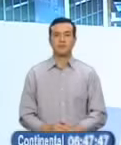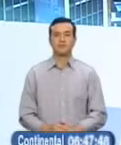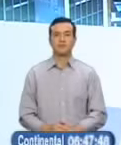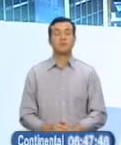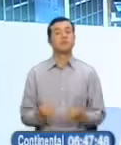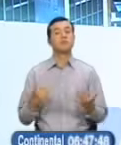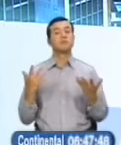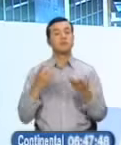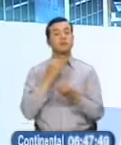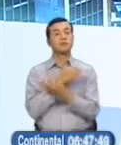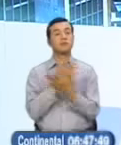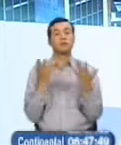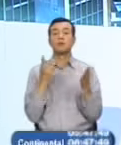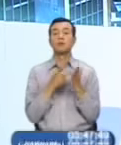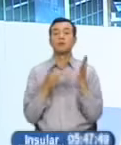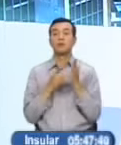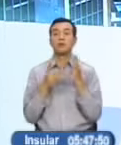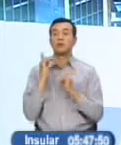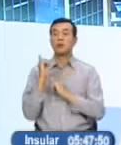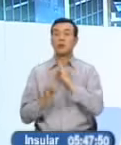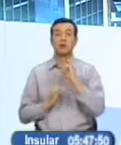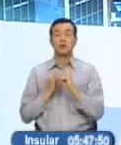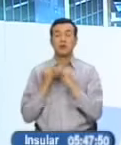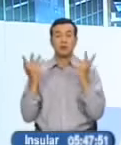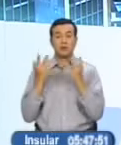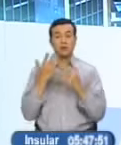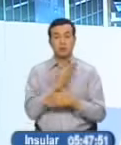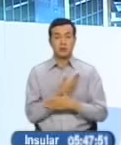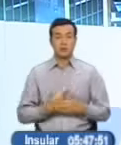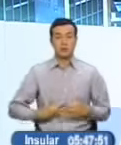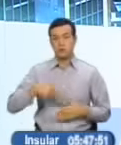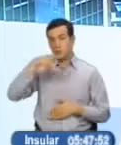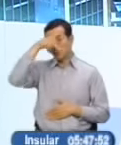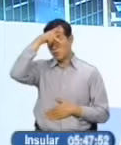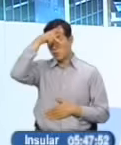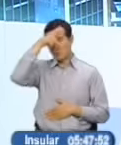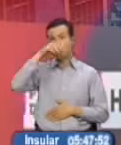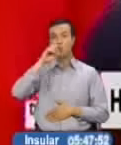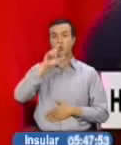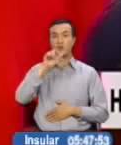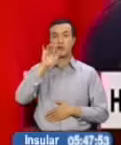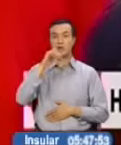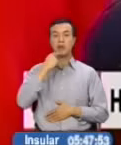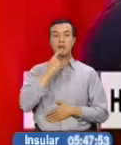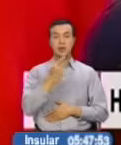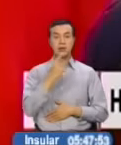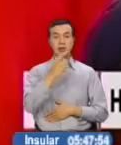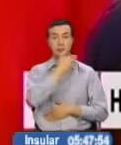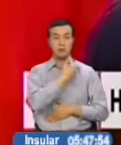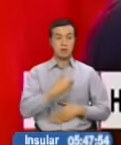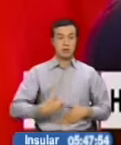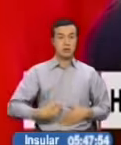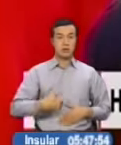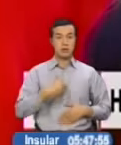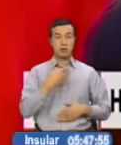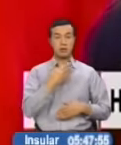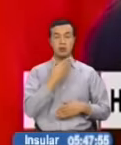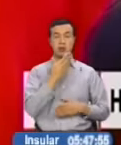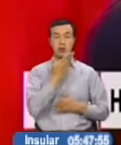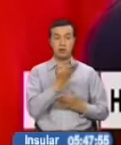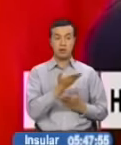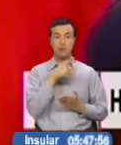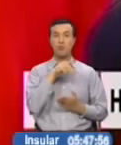Y es momento de contarle lo que pasa fuera de nuestras fronteras. El presidente de Perú, Ollanta Humala, aseguró que no le otorgará el indulto al exmandatario